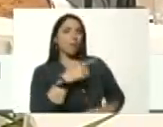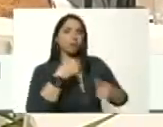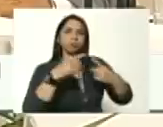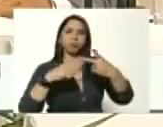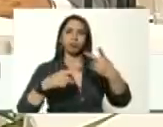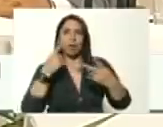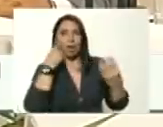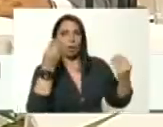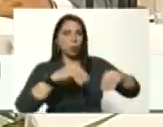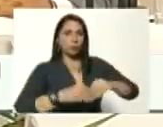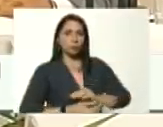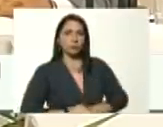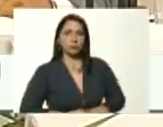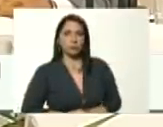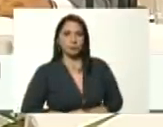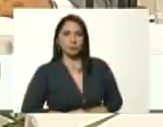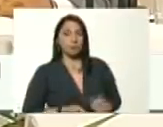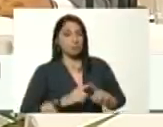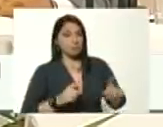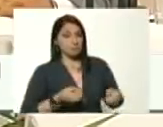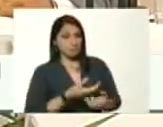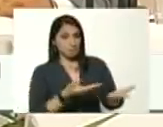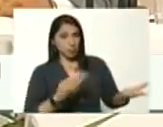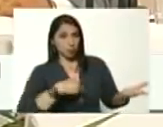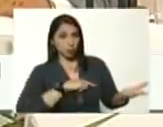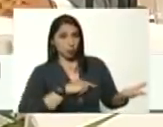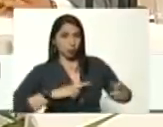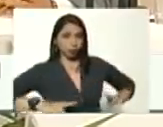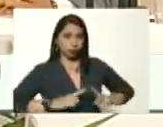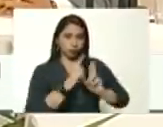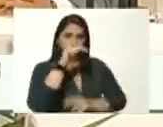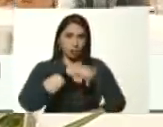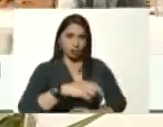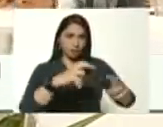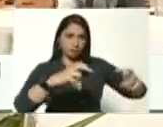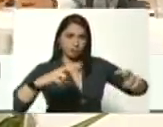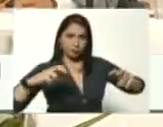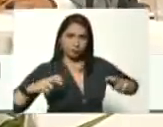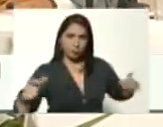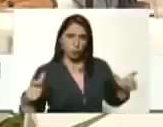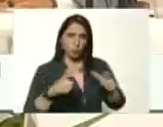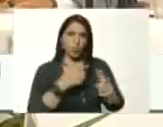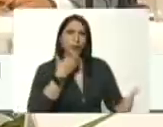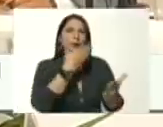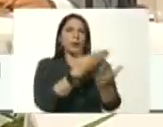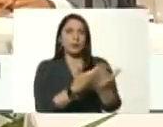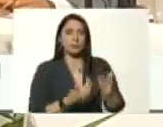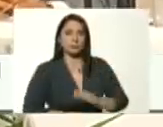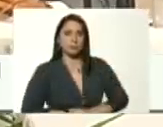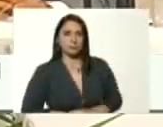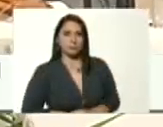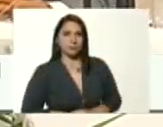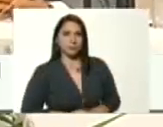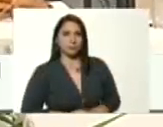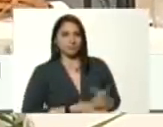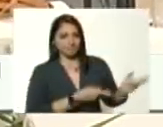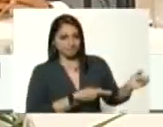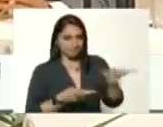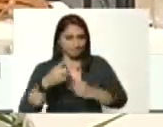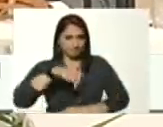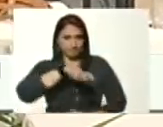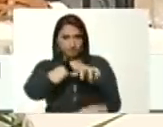acuerdo para eso estamos hoy aquí para agradecerles que nos hayan recibido